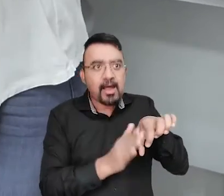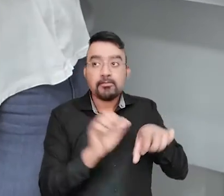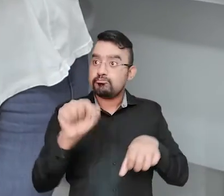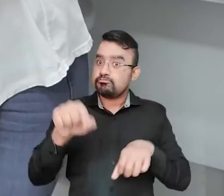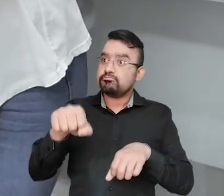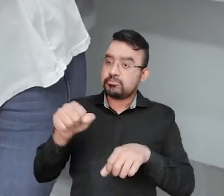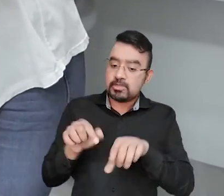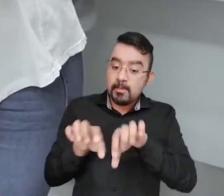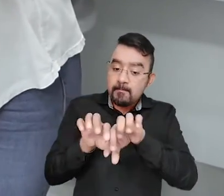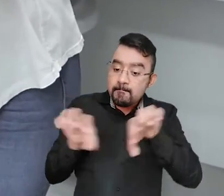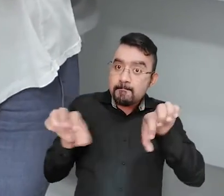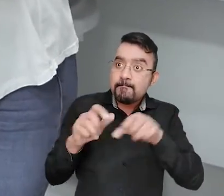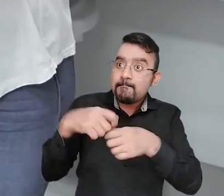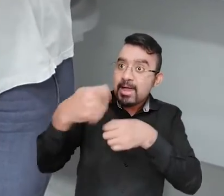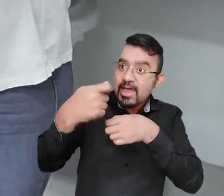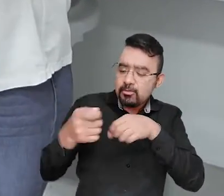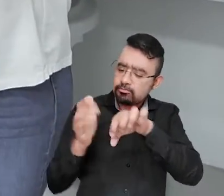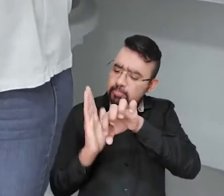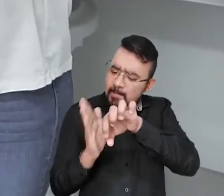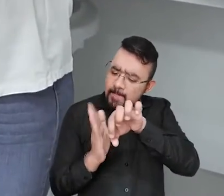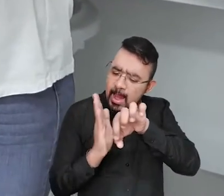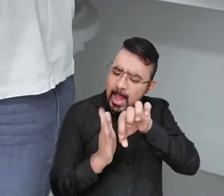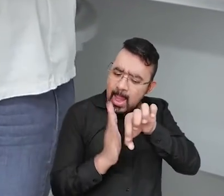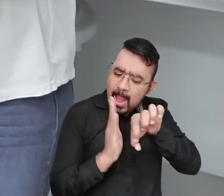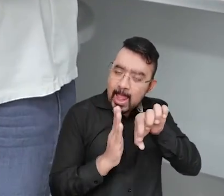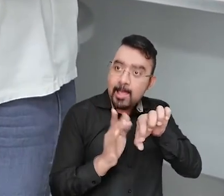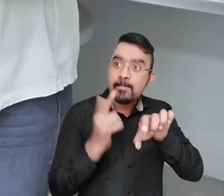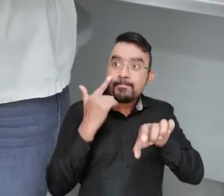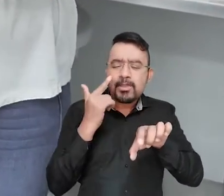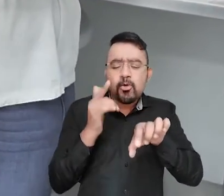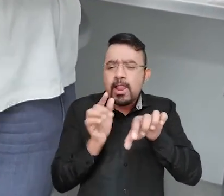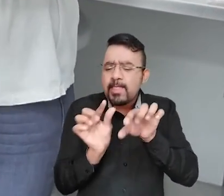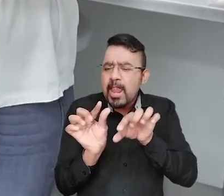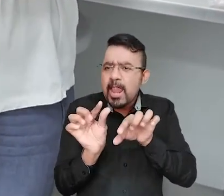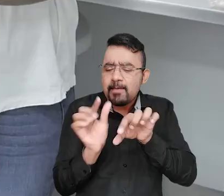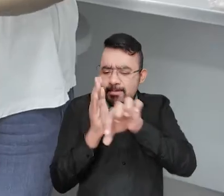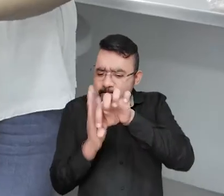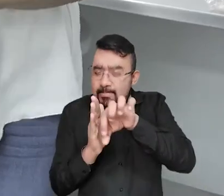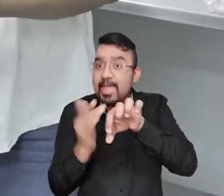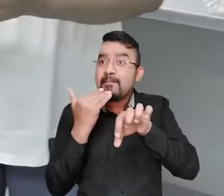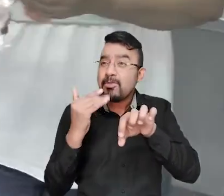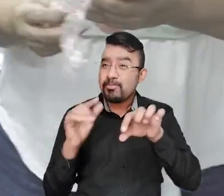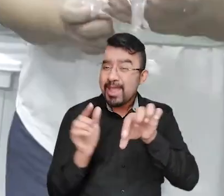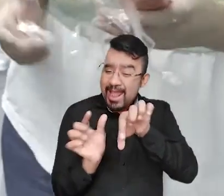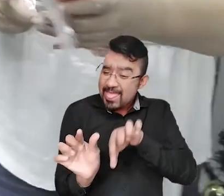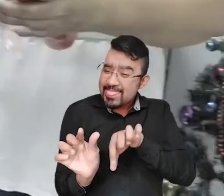en tajaditas muy delgaditas, en rodajitas muy delgaditas. Porque si nos queda muy grueso, rompe el extendido de pan.